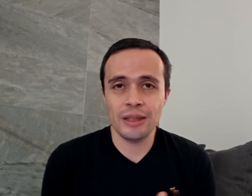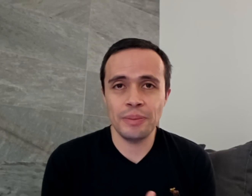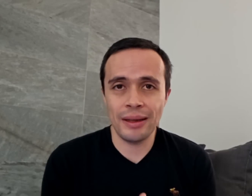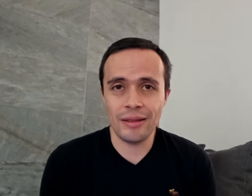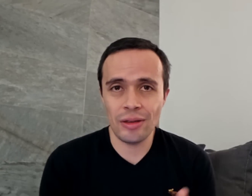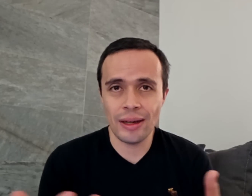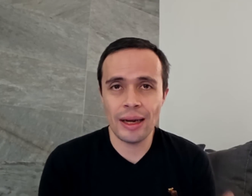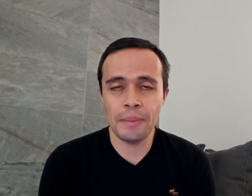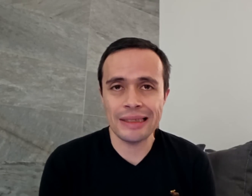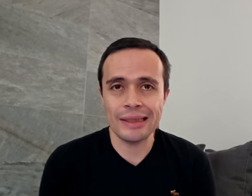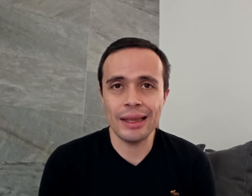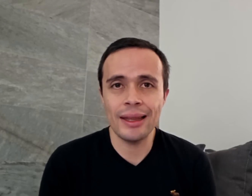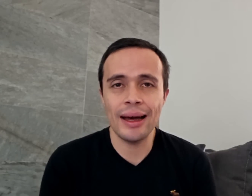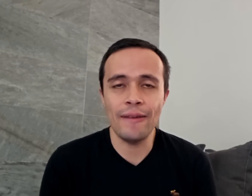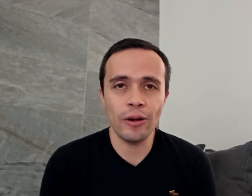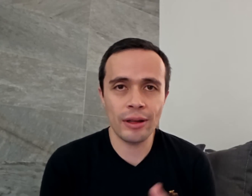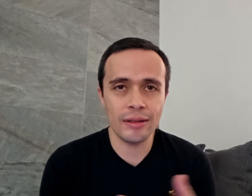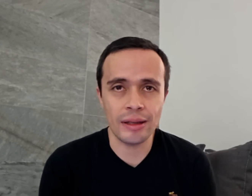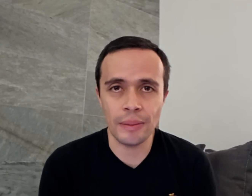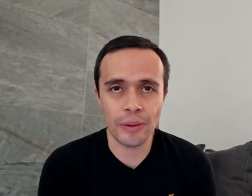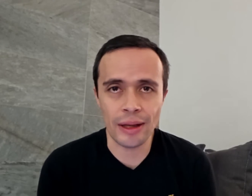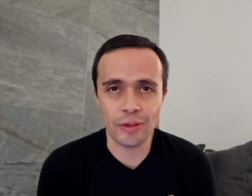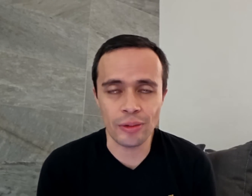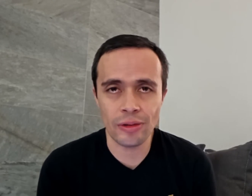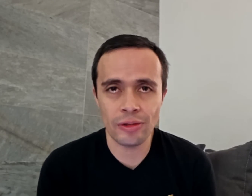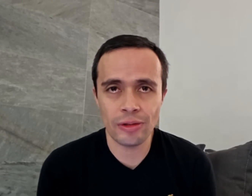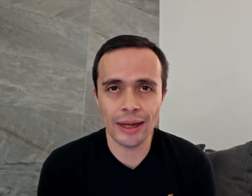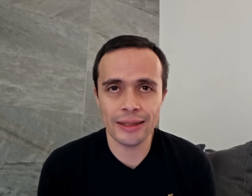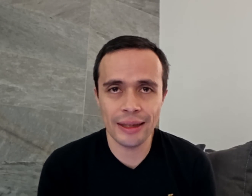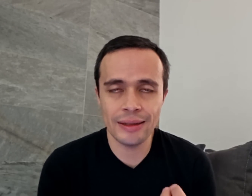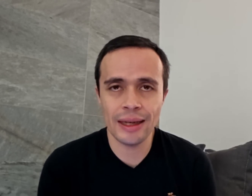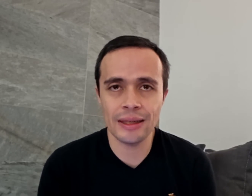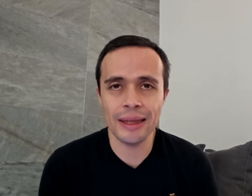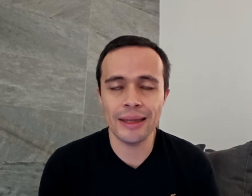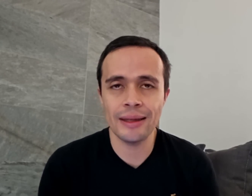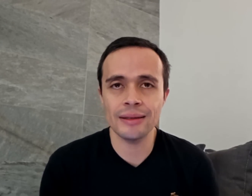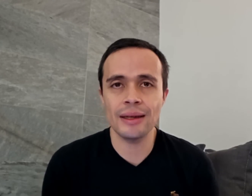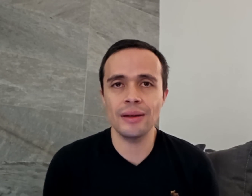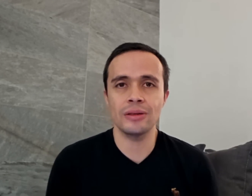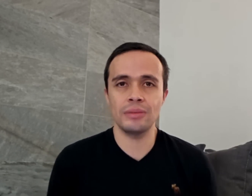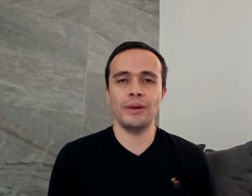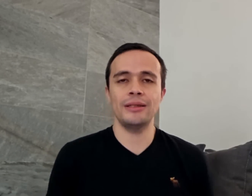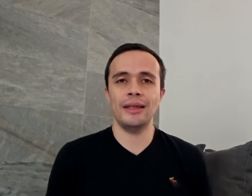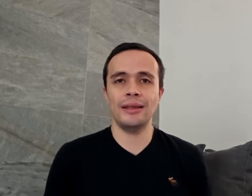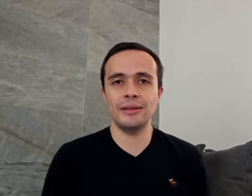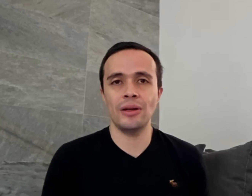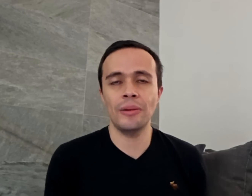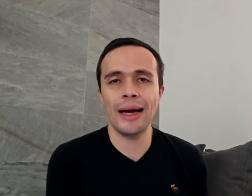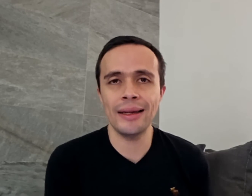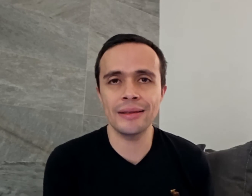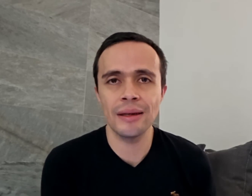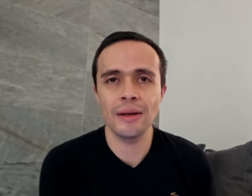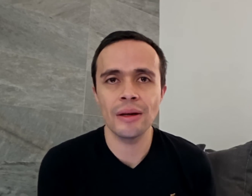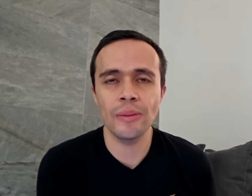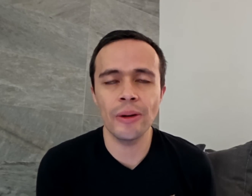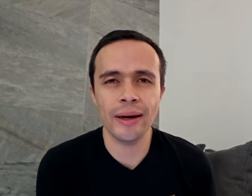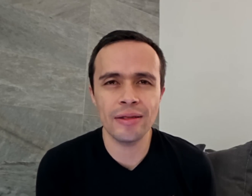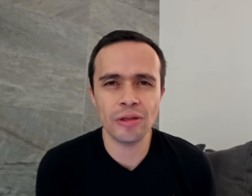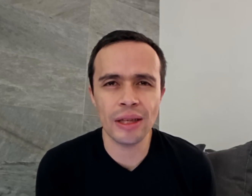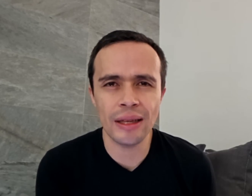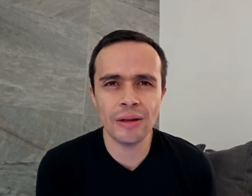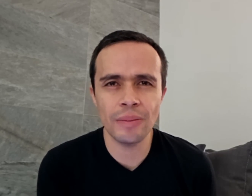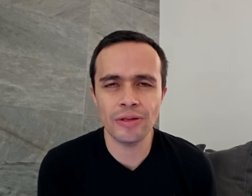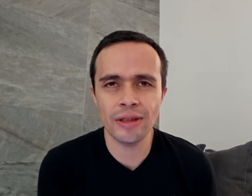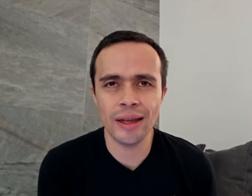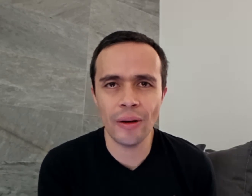no tiene desperdicio que la presidenta aborde este tipo de asuntos. Las herencias malditas de los presidentes neoliberales, como